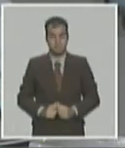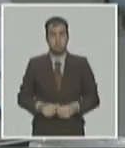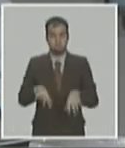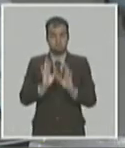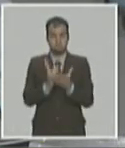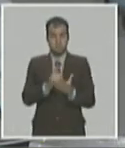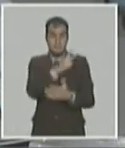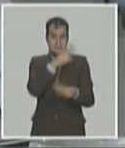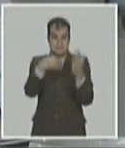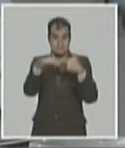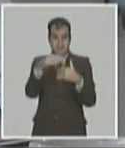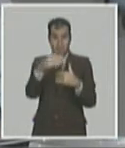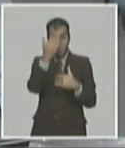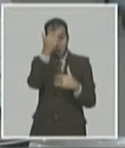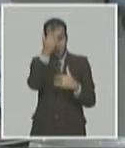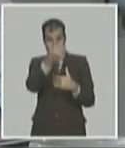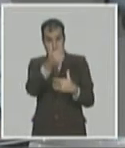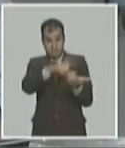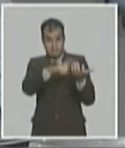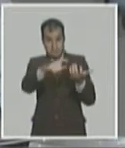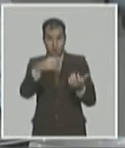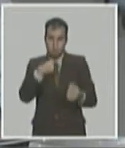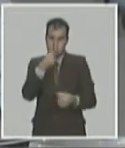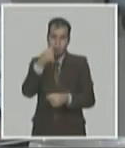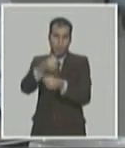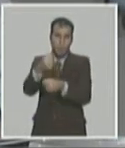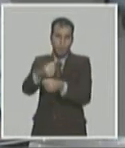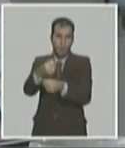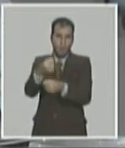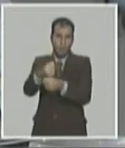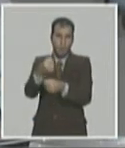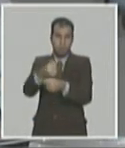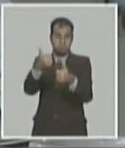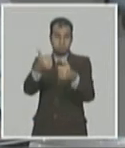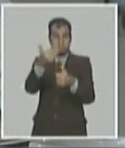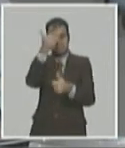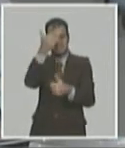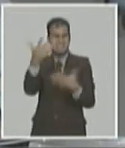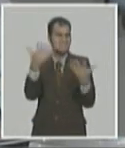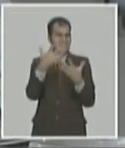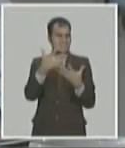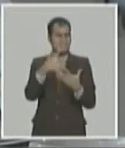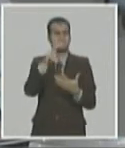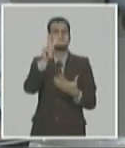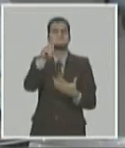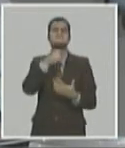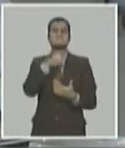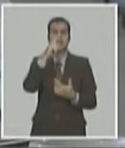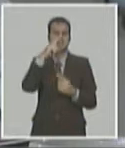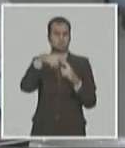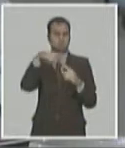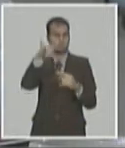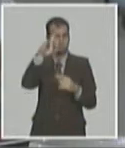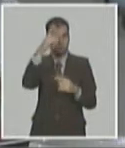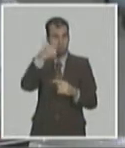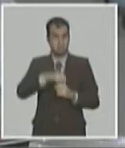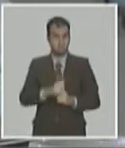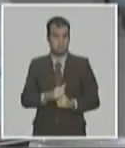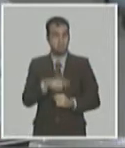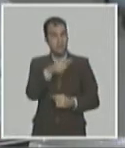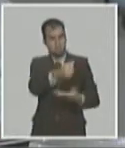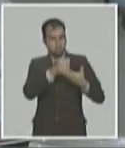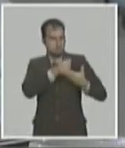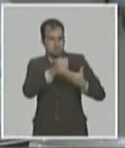partido, las enseñanzas del comandante José Ramón Machado Ventura, que además ha constituido durante todo este